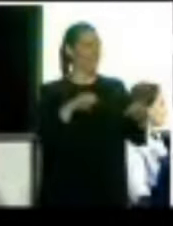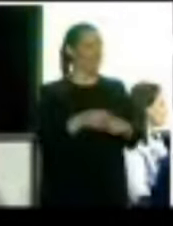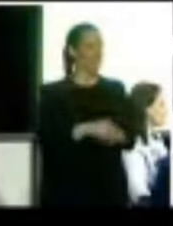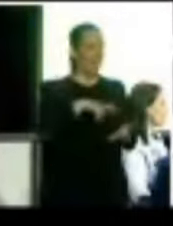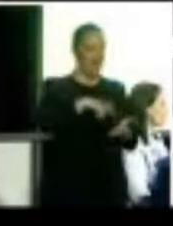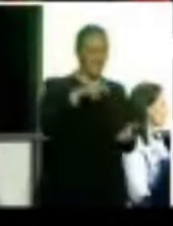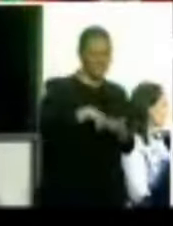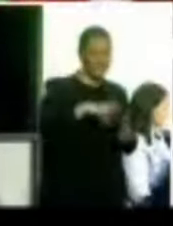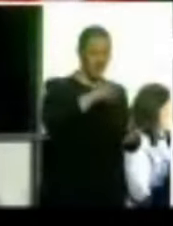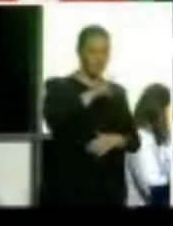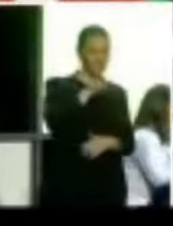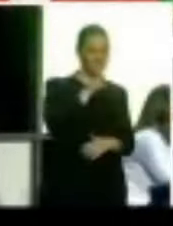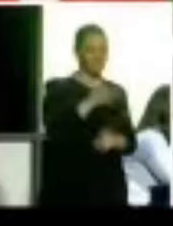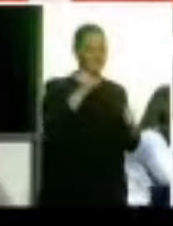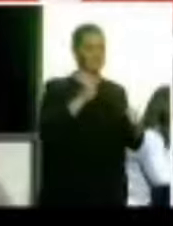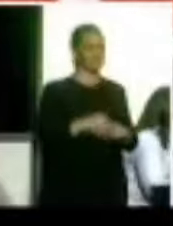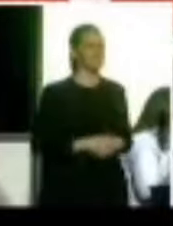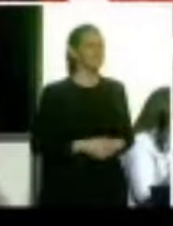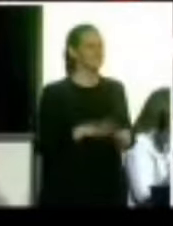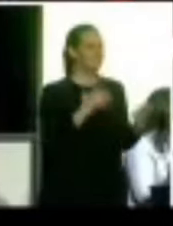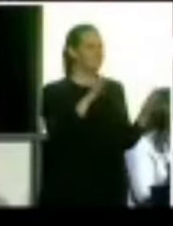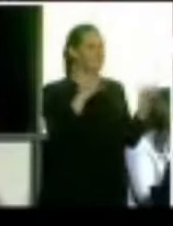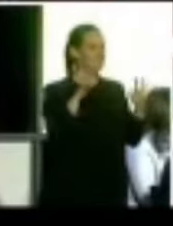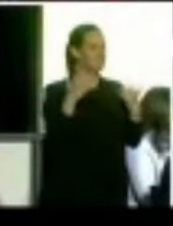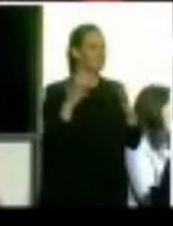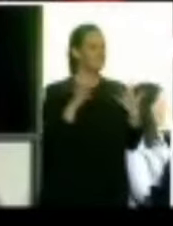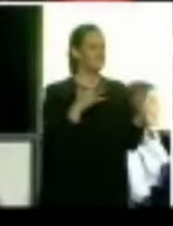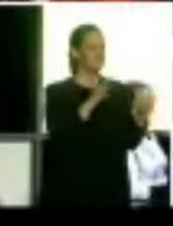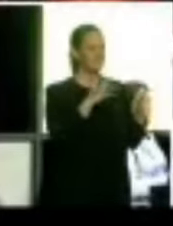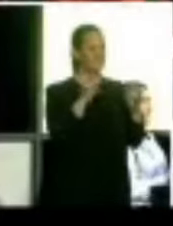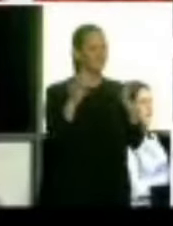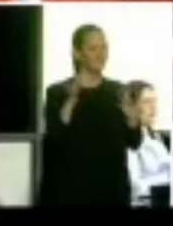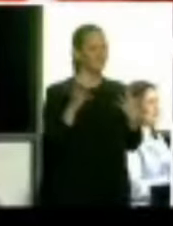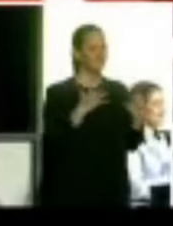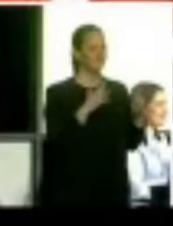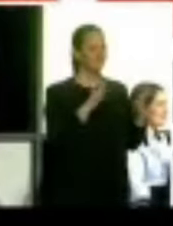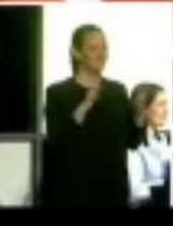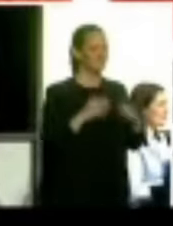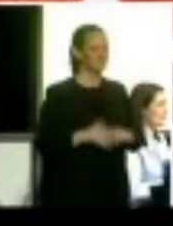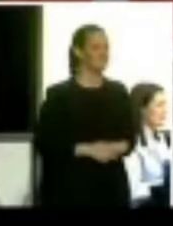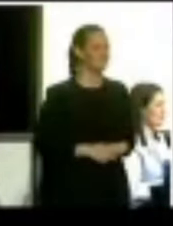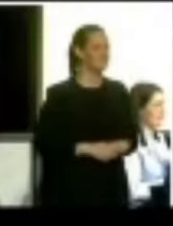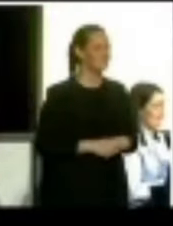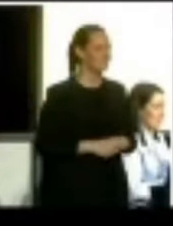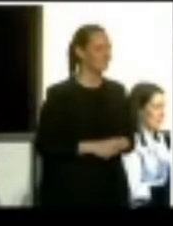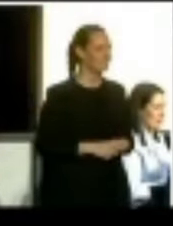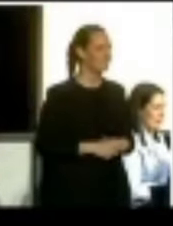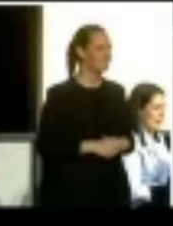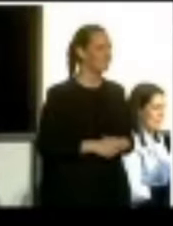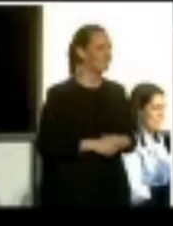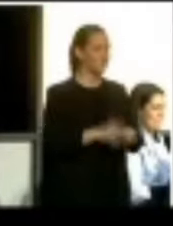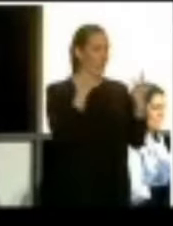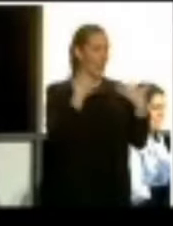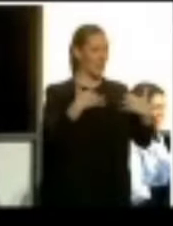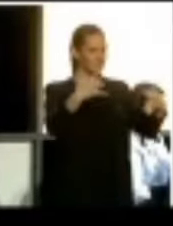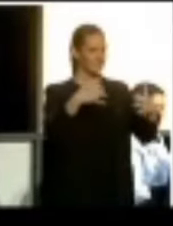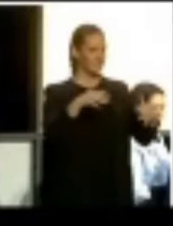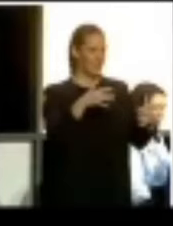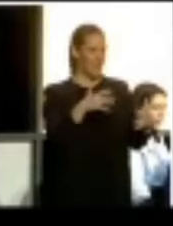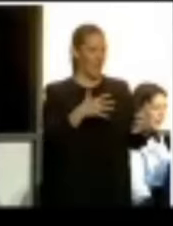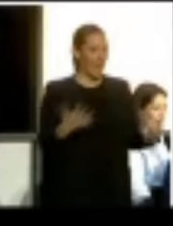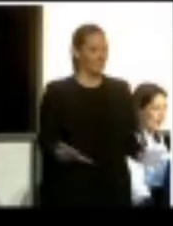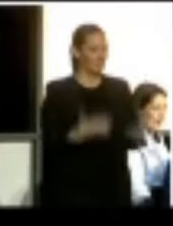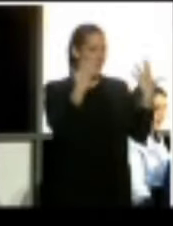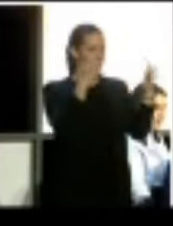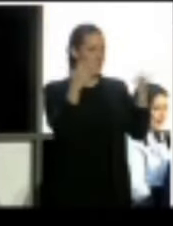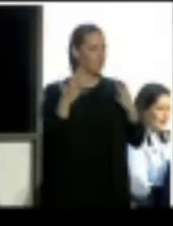salta. Son tantos y están todos de pie que es imposible distinguir ahora mismo quién es el ganador. Sobre este patio de butacas del